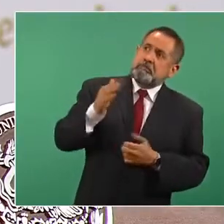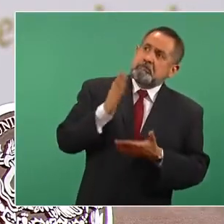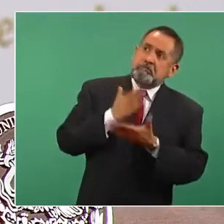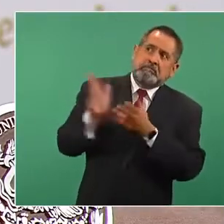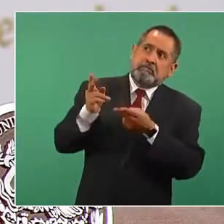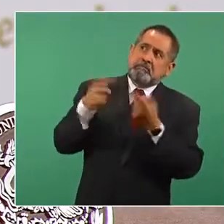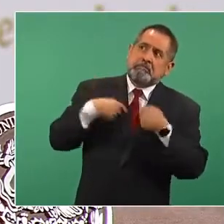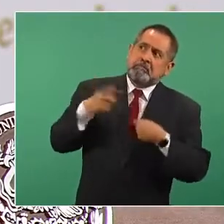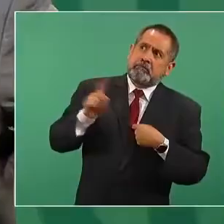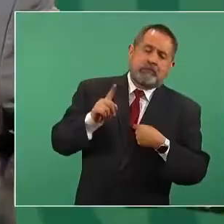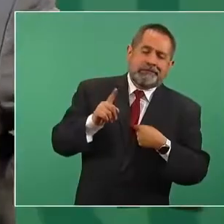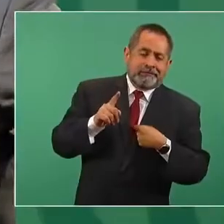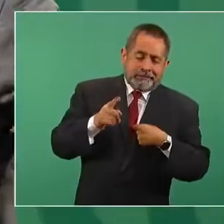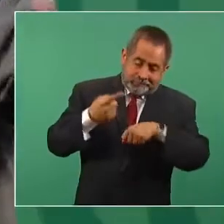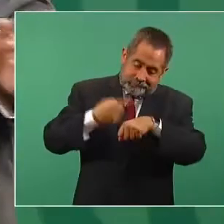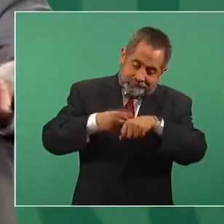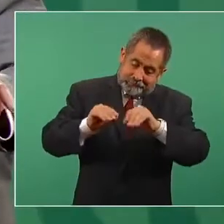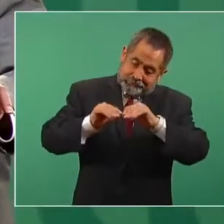ver con nosotros.